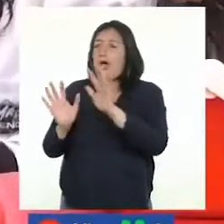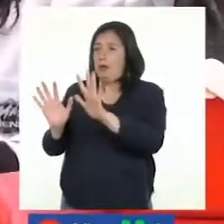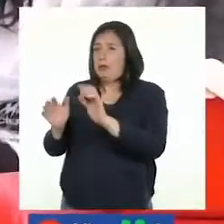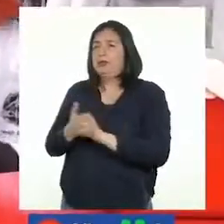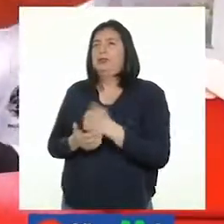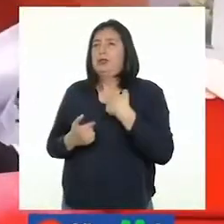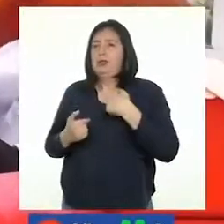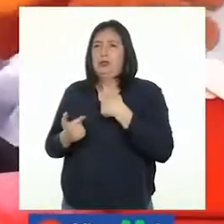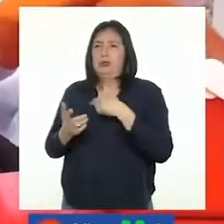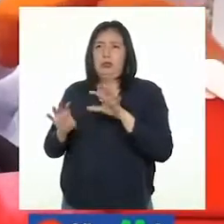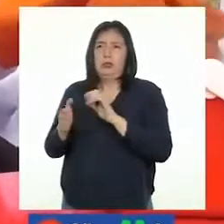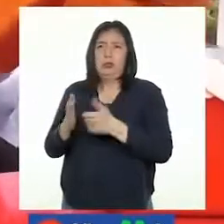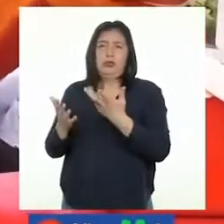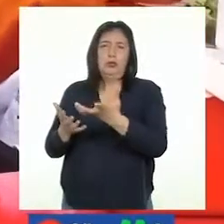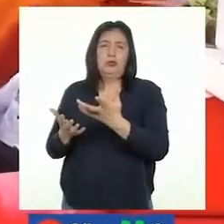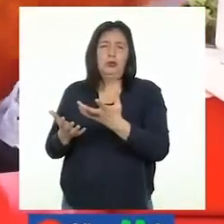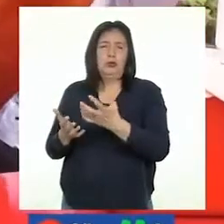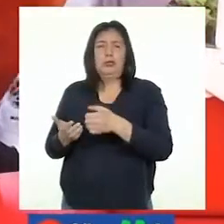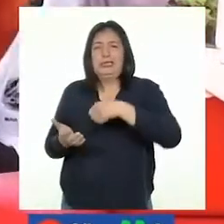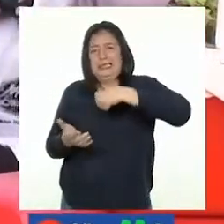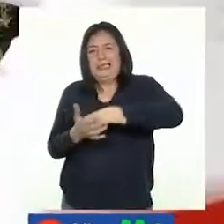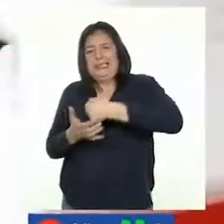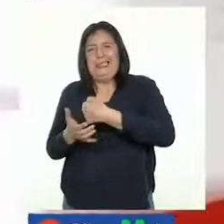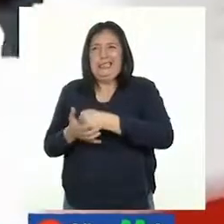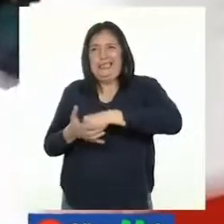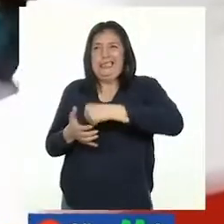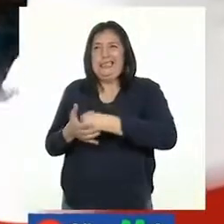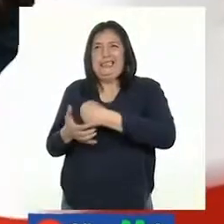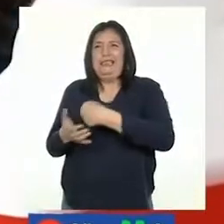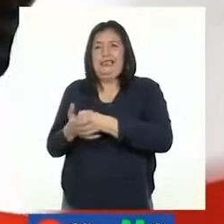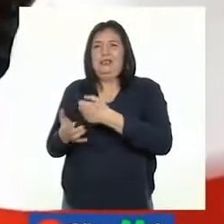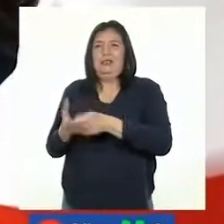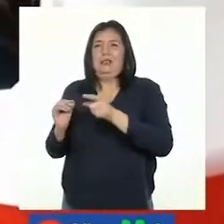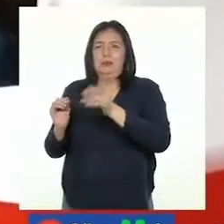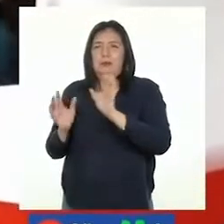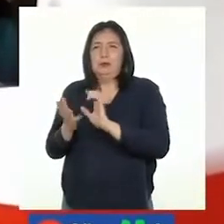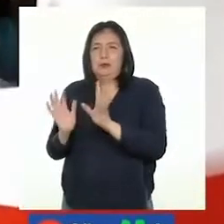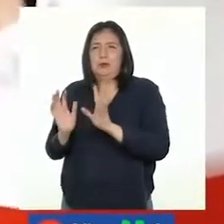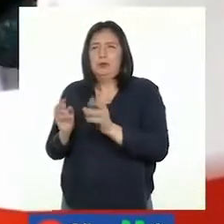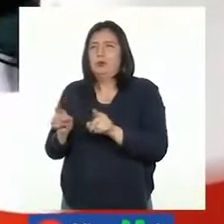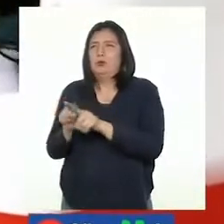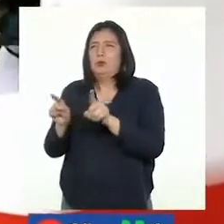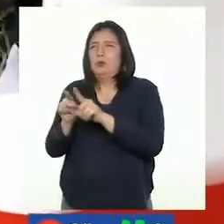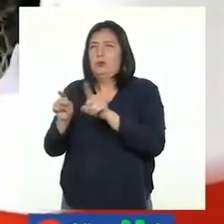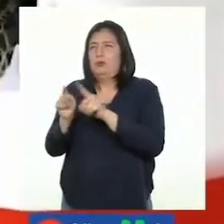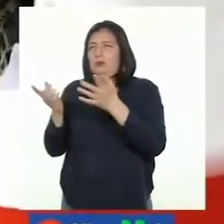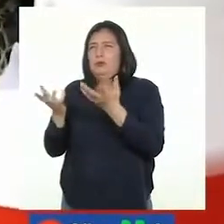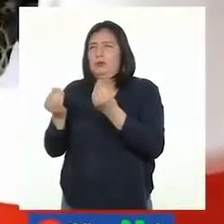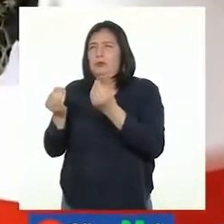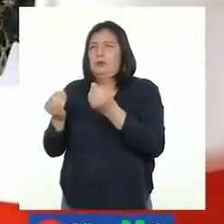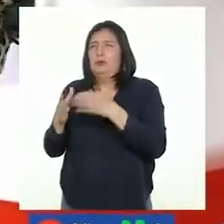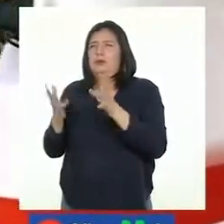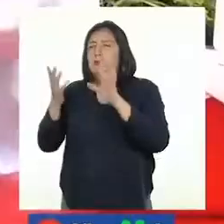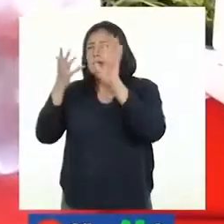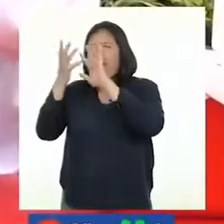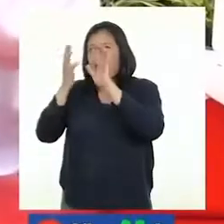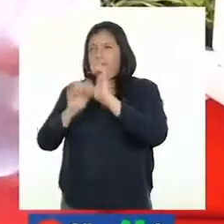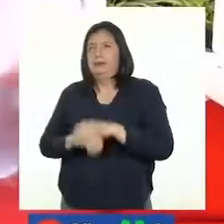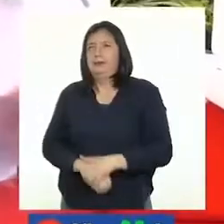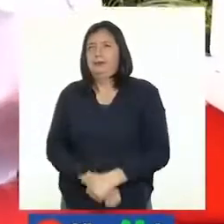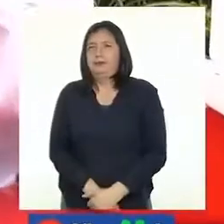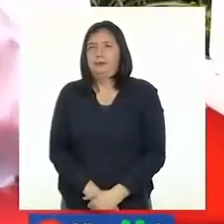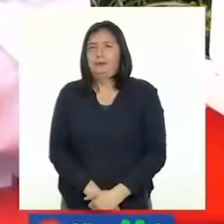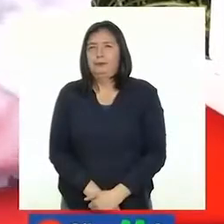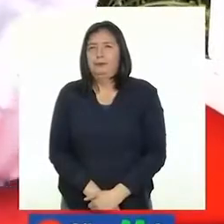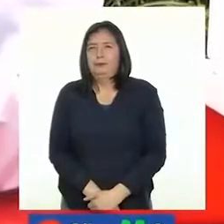Ahora lo que he hecho es triturar el hielo seco y vamos a generar una sublimación instantánea como si fuera una gran neblina o nube.